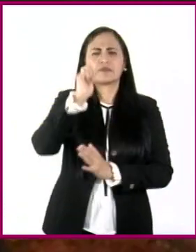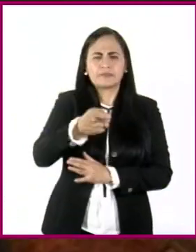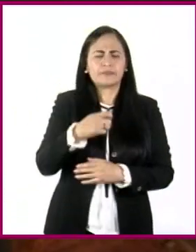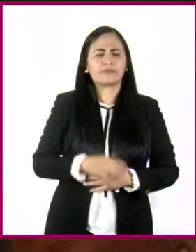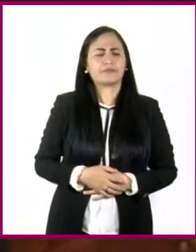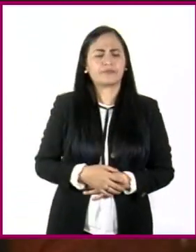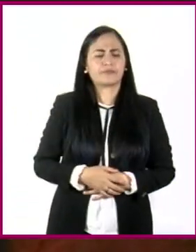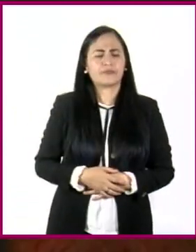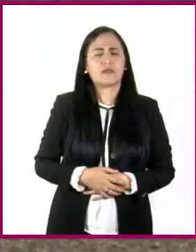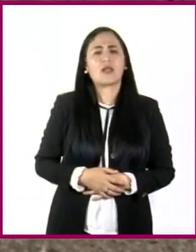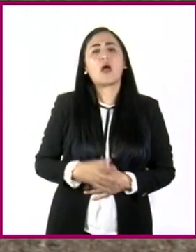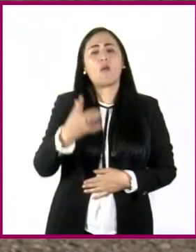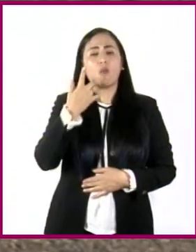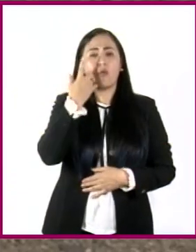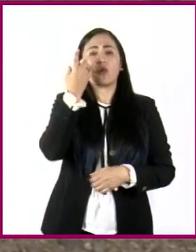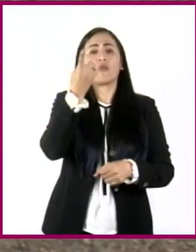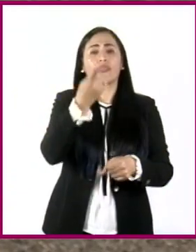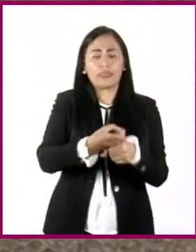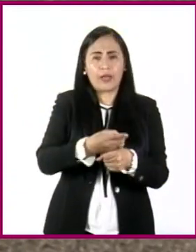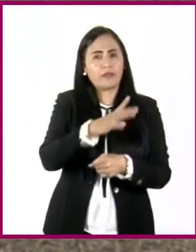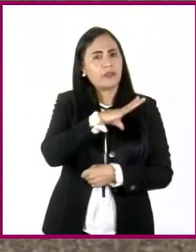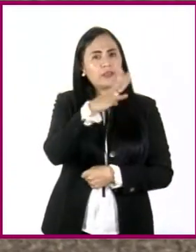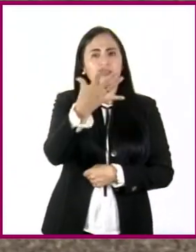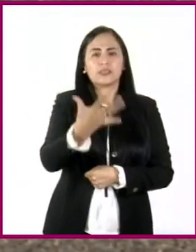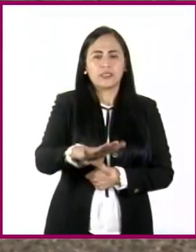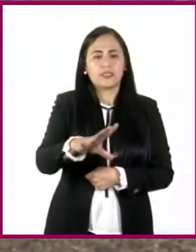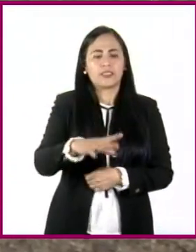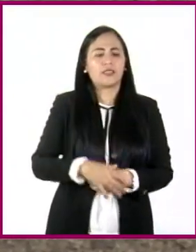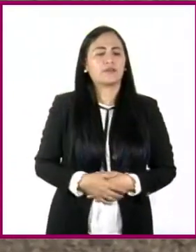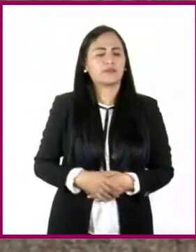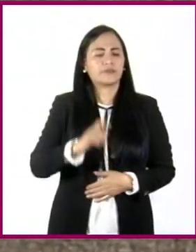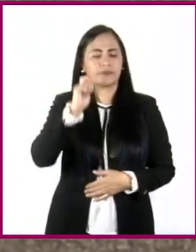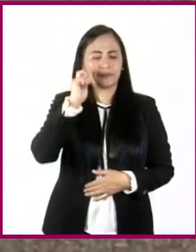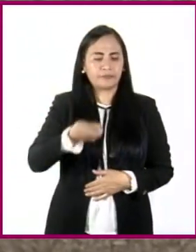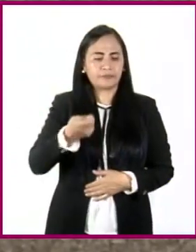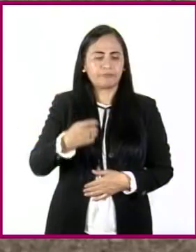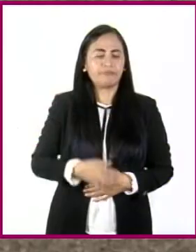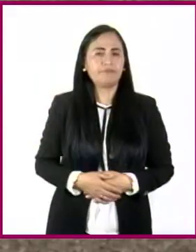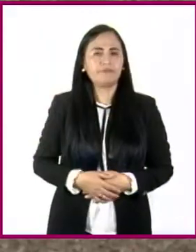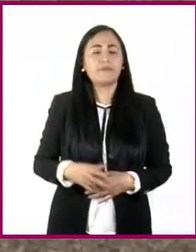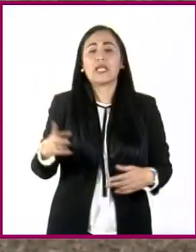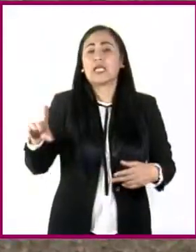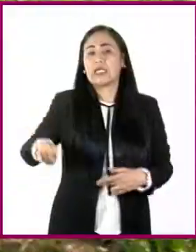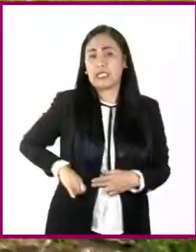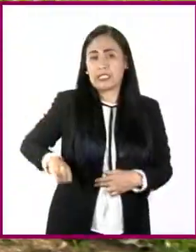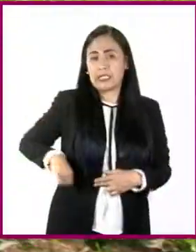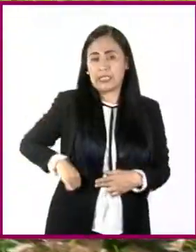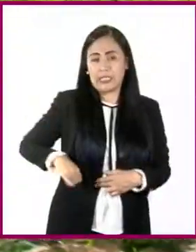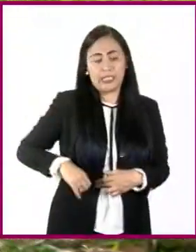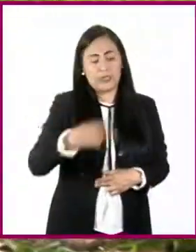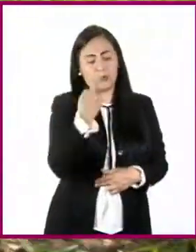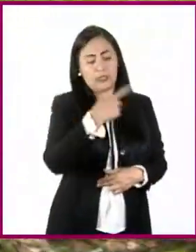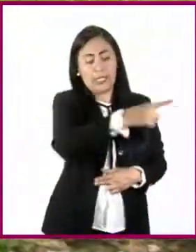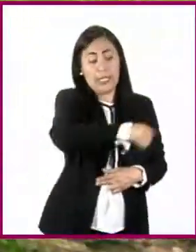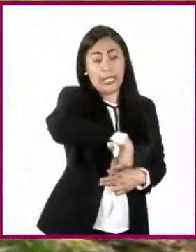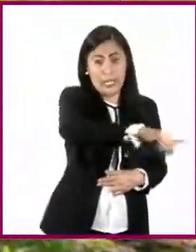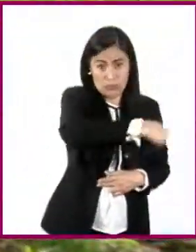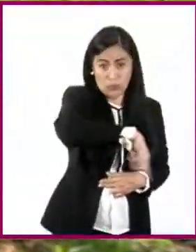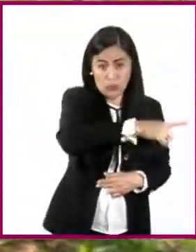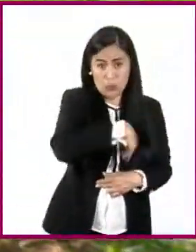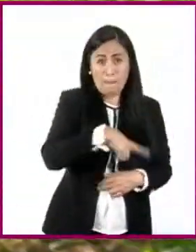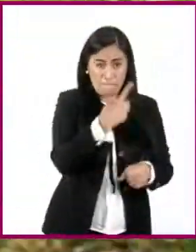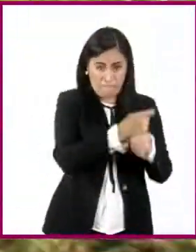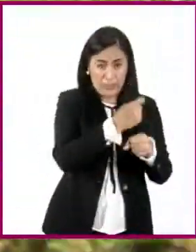de voluntad general, el cual postula la máxima expresión del interés colectivo por encima de los